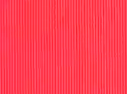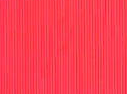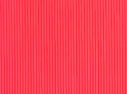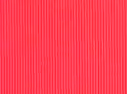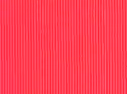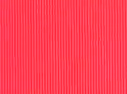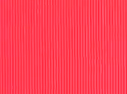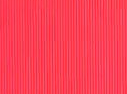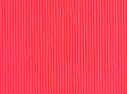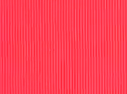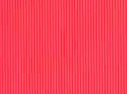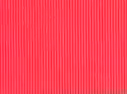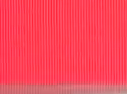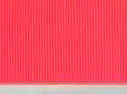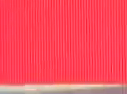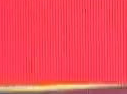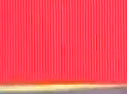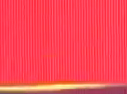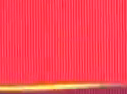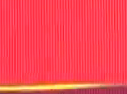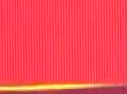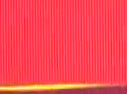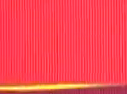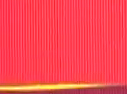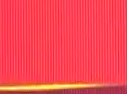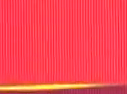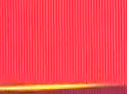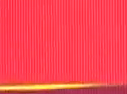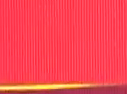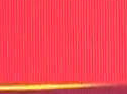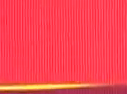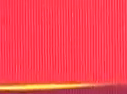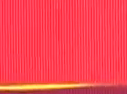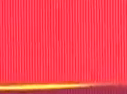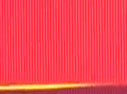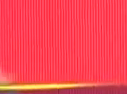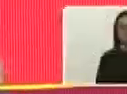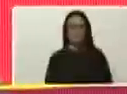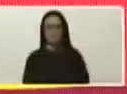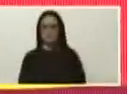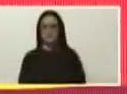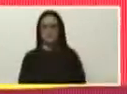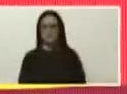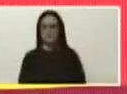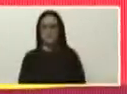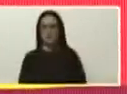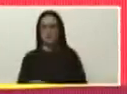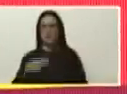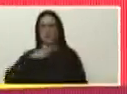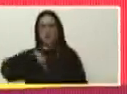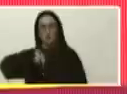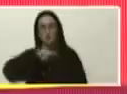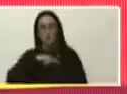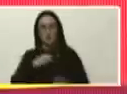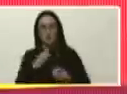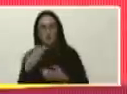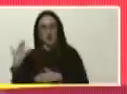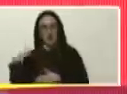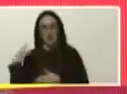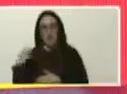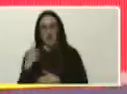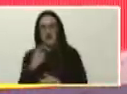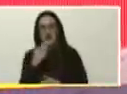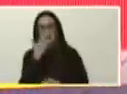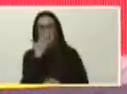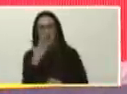a esta noche de reflexiones, porque nosotros lo que hicimos fue poner el hombro, pero quienes pusieron el pecho y